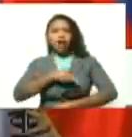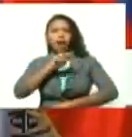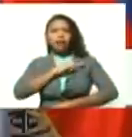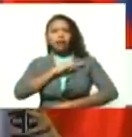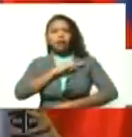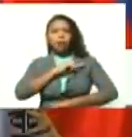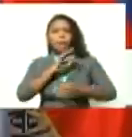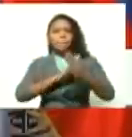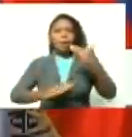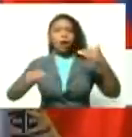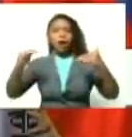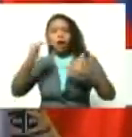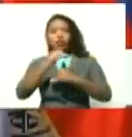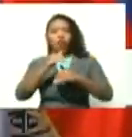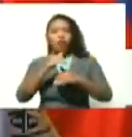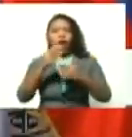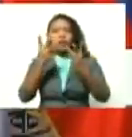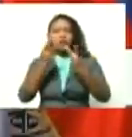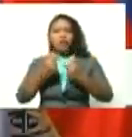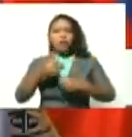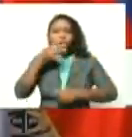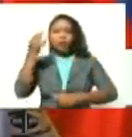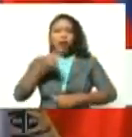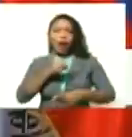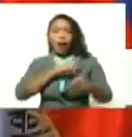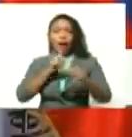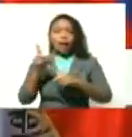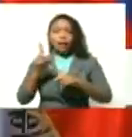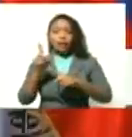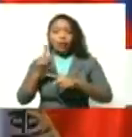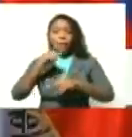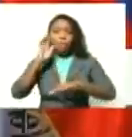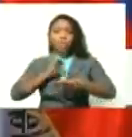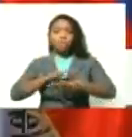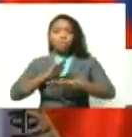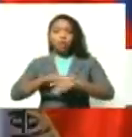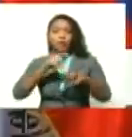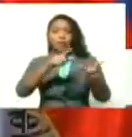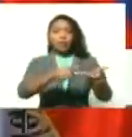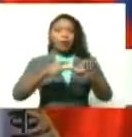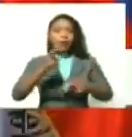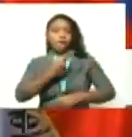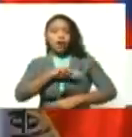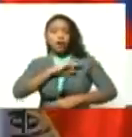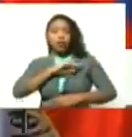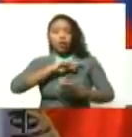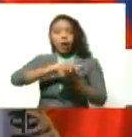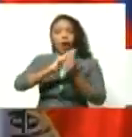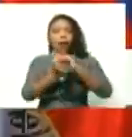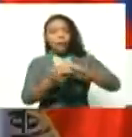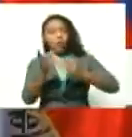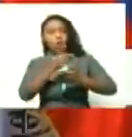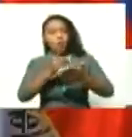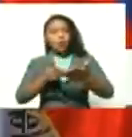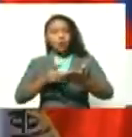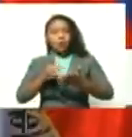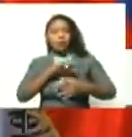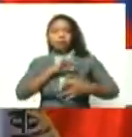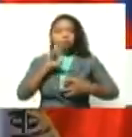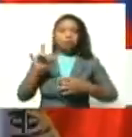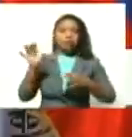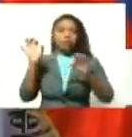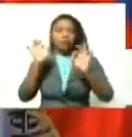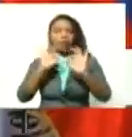falsamente mayor a la cantidad real. Estos son delitos de certificación falsa, alteración de documentos y omisión dolosa